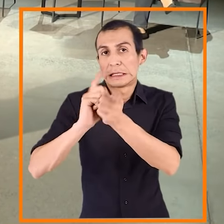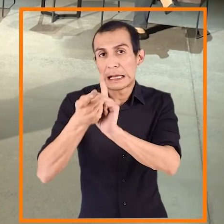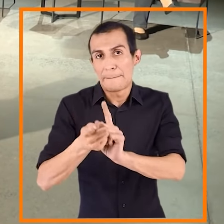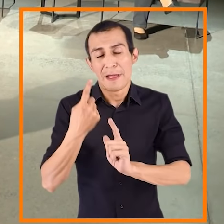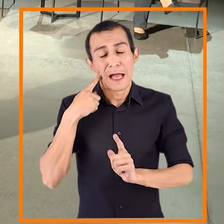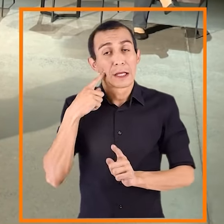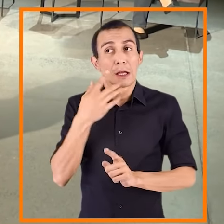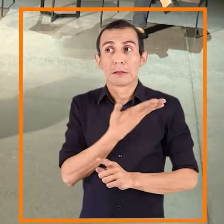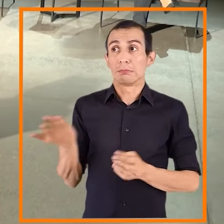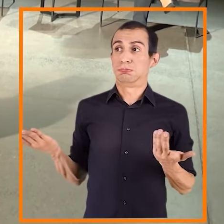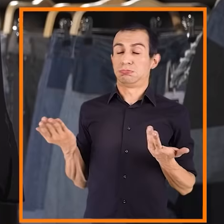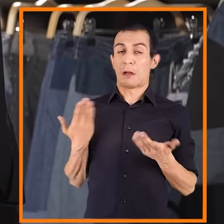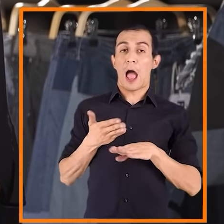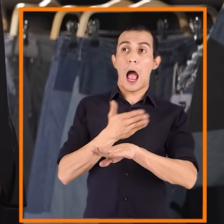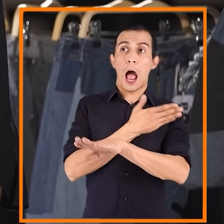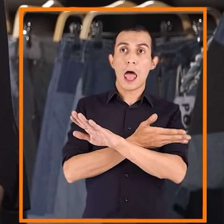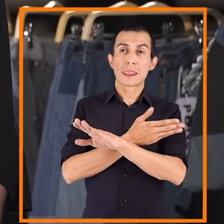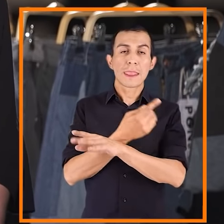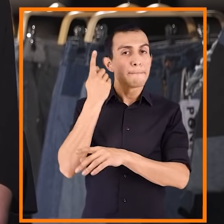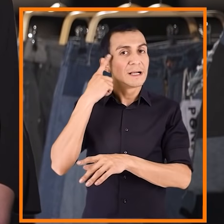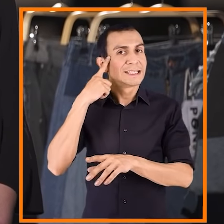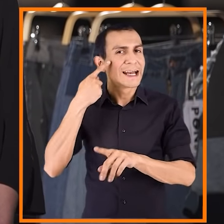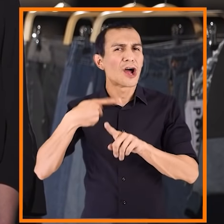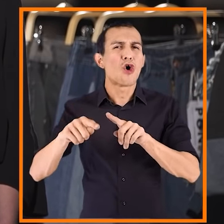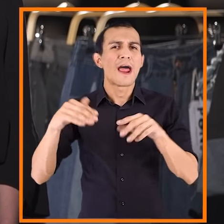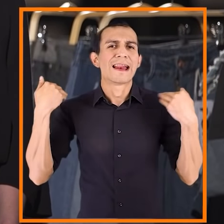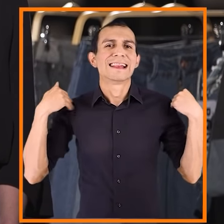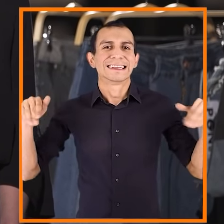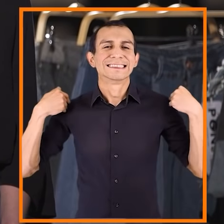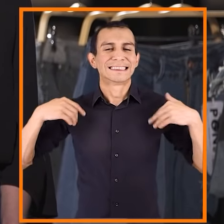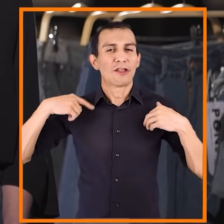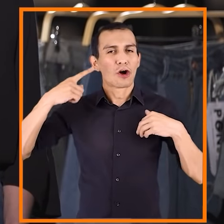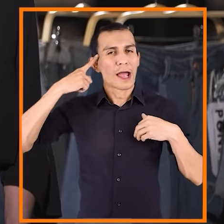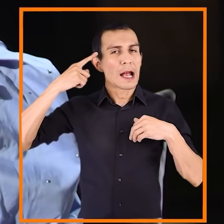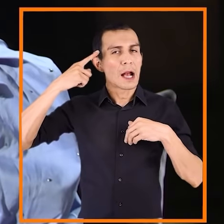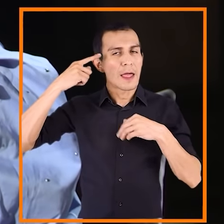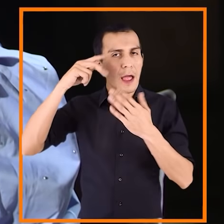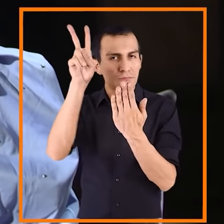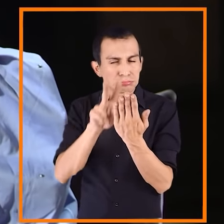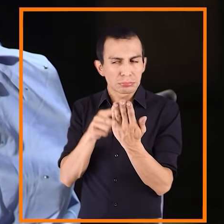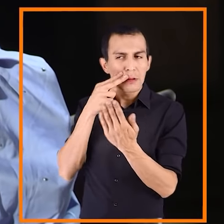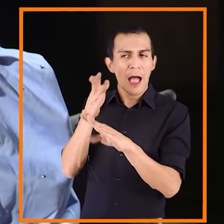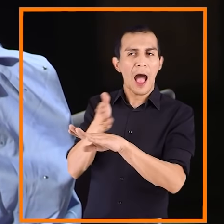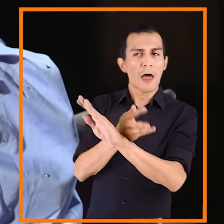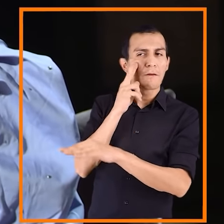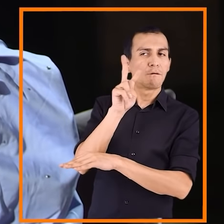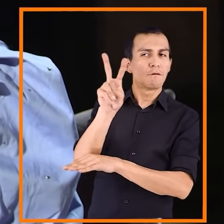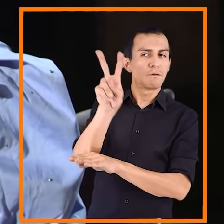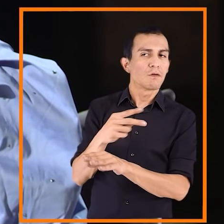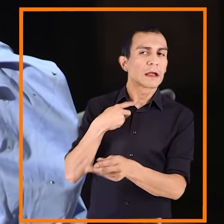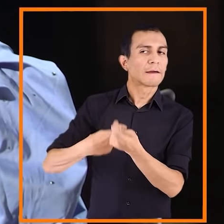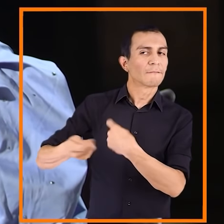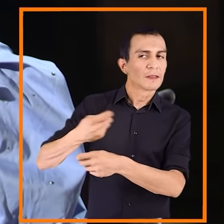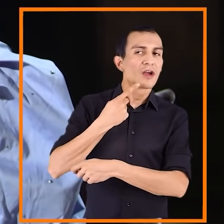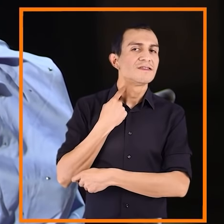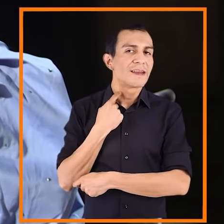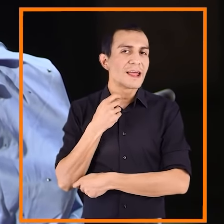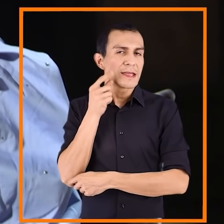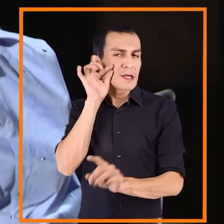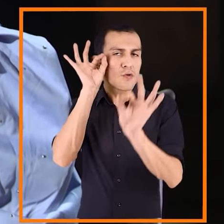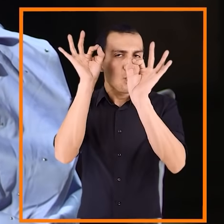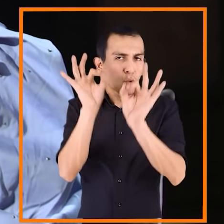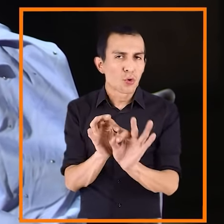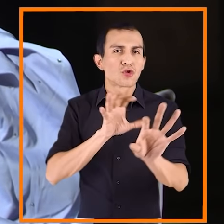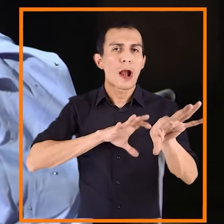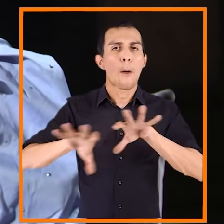no las pille ahí sin haberse reinventado antes, sin haber ejercitado ese músculo de ir leyendo el mercado y apuntándole